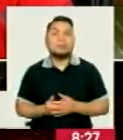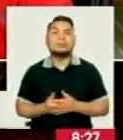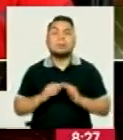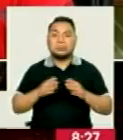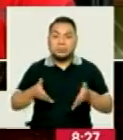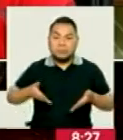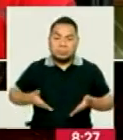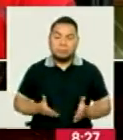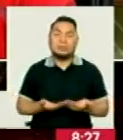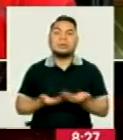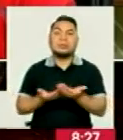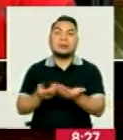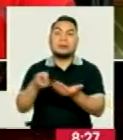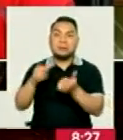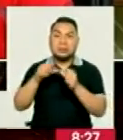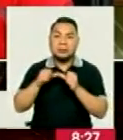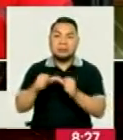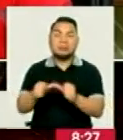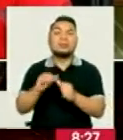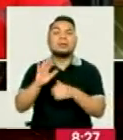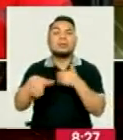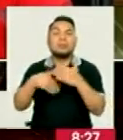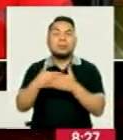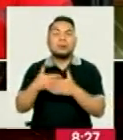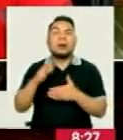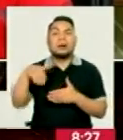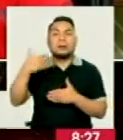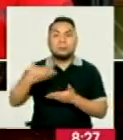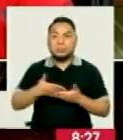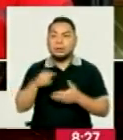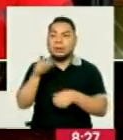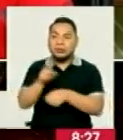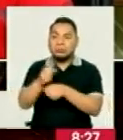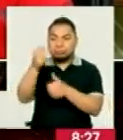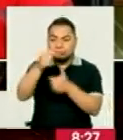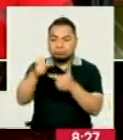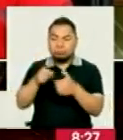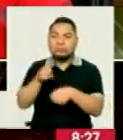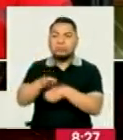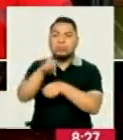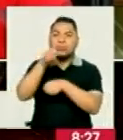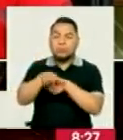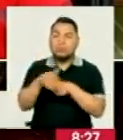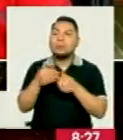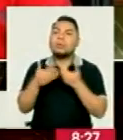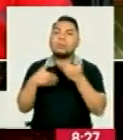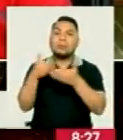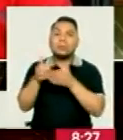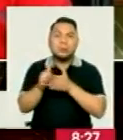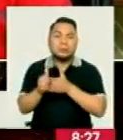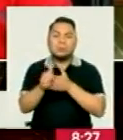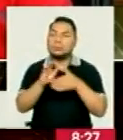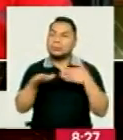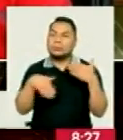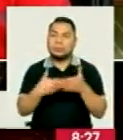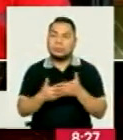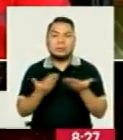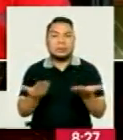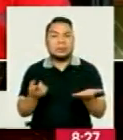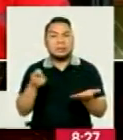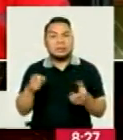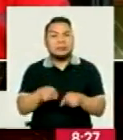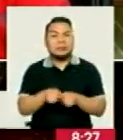alumbramiento al niño, sino va a seguir su etapa postnatal. También va a estar minuciosamente un seguimiento en todo lo que es